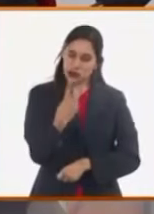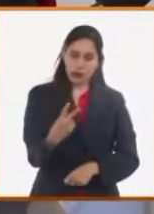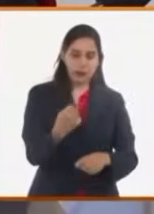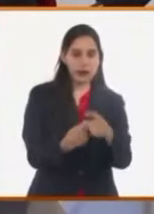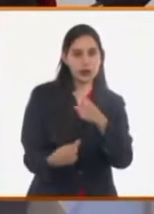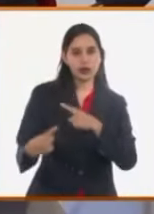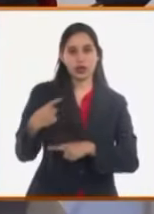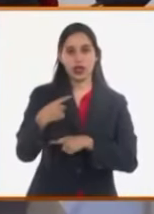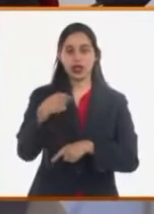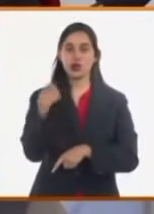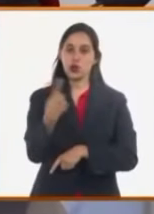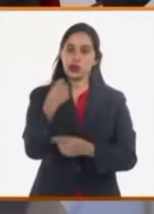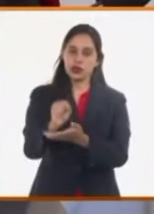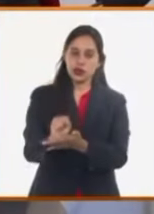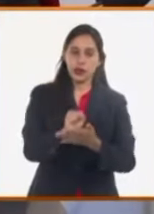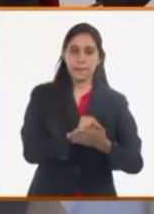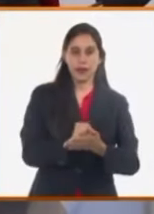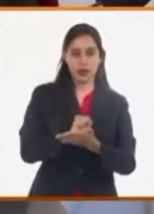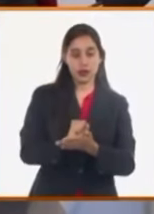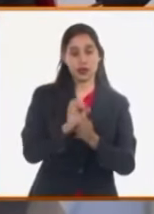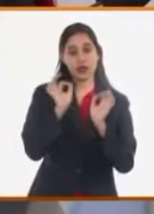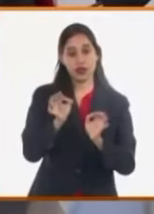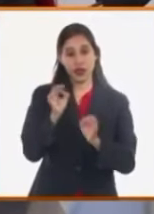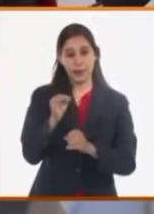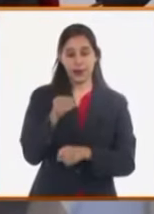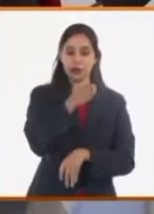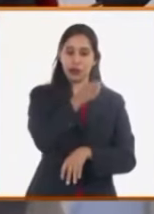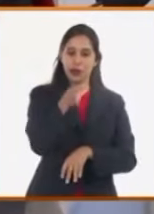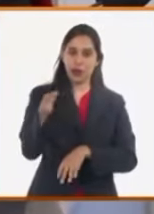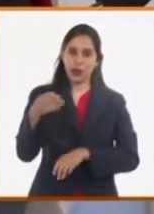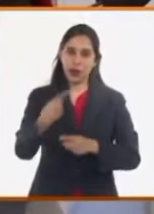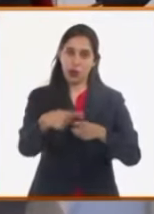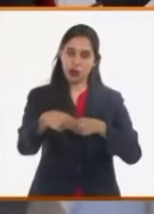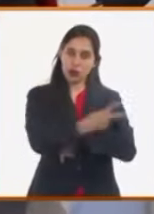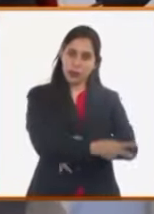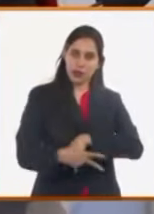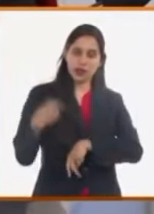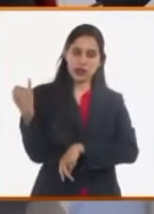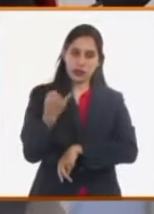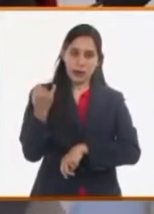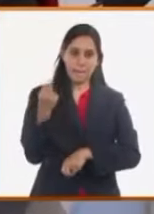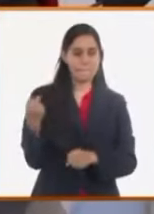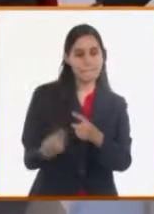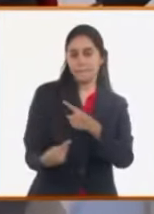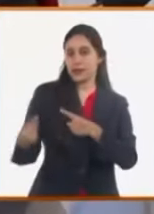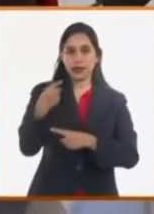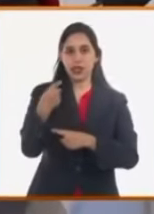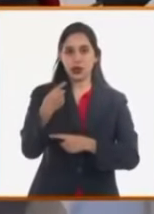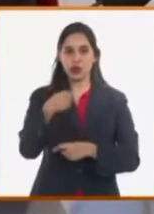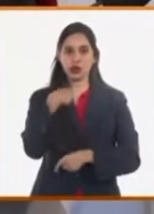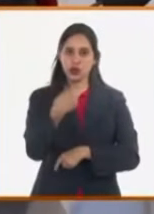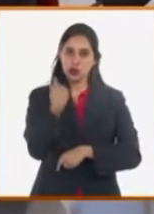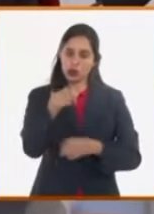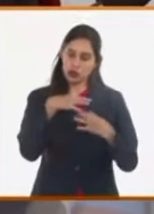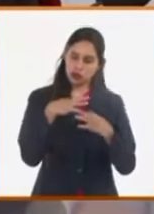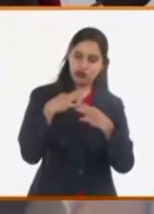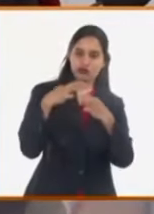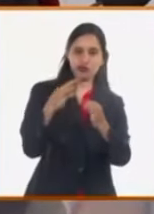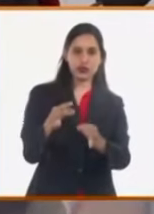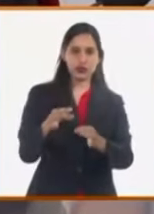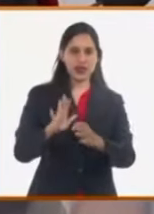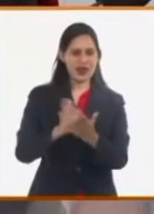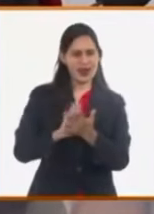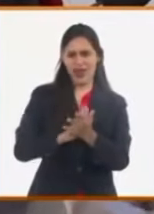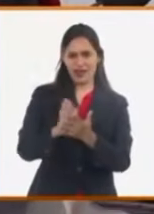nosotros para salir a cualquier misión internacionalista el primer principio es la voluntariedad nadie nos obliga